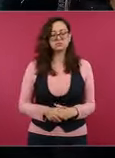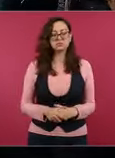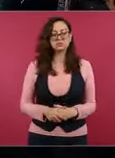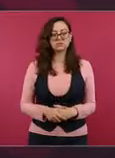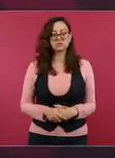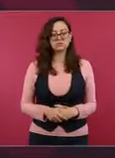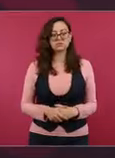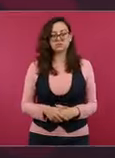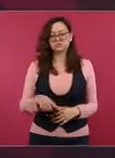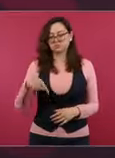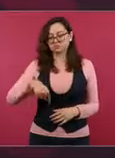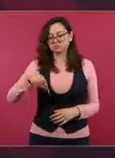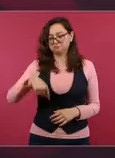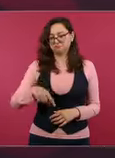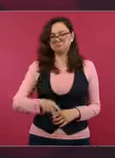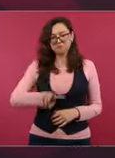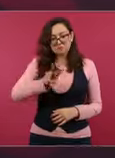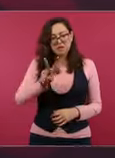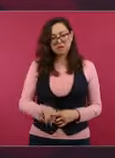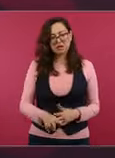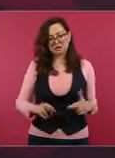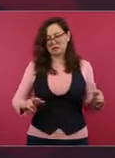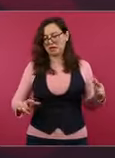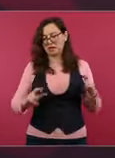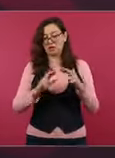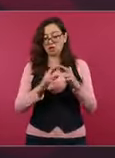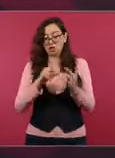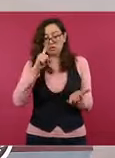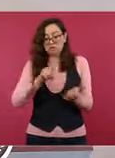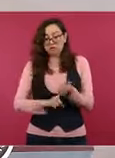el Estado laico. Eso fue